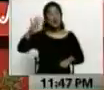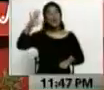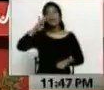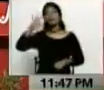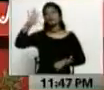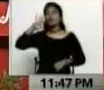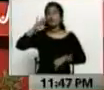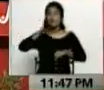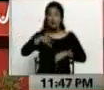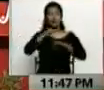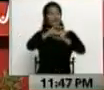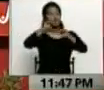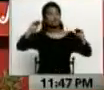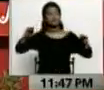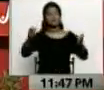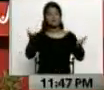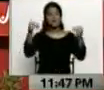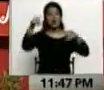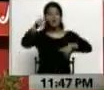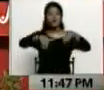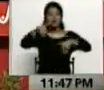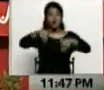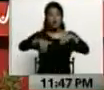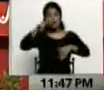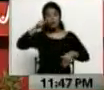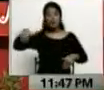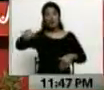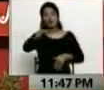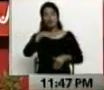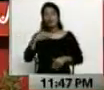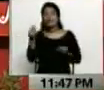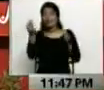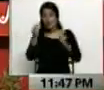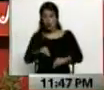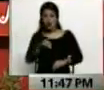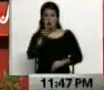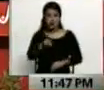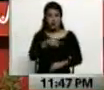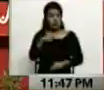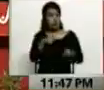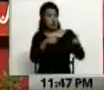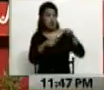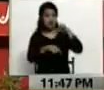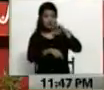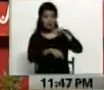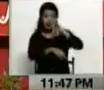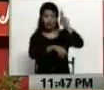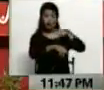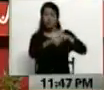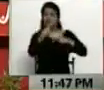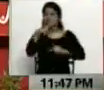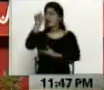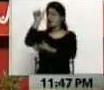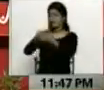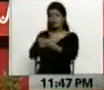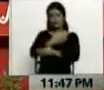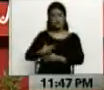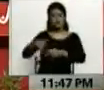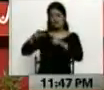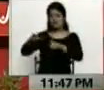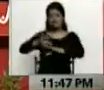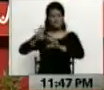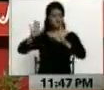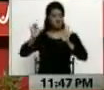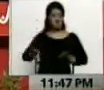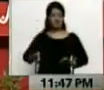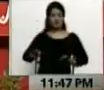a una anoten esto a una consulta popular para que el pueblo exprese si está de acuerdo con la decisión de la asamblea de declarar el abandono del